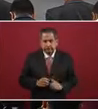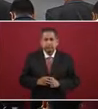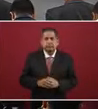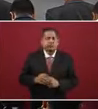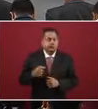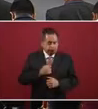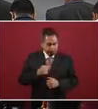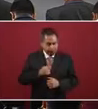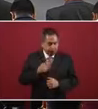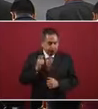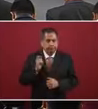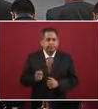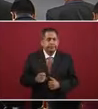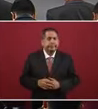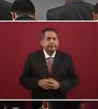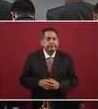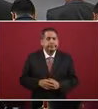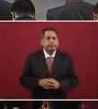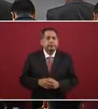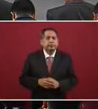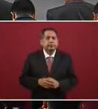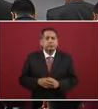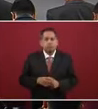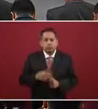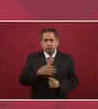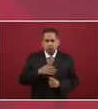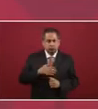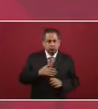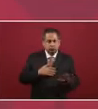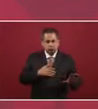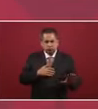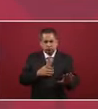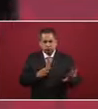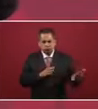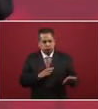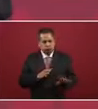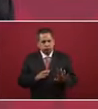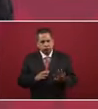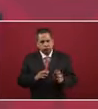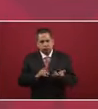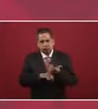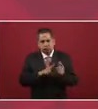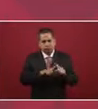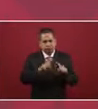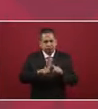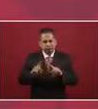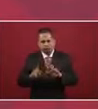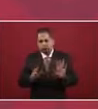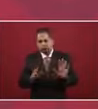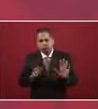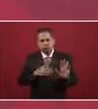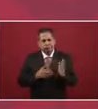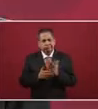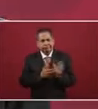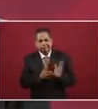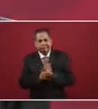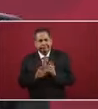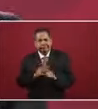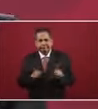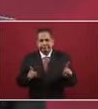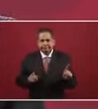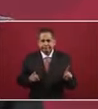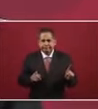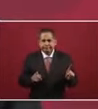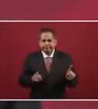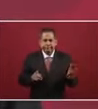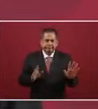yo pues me defiendo de distintas maneras, un poco guardadas